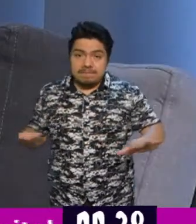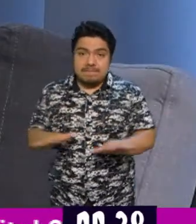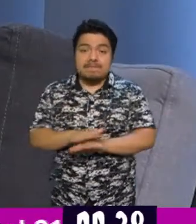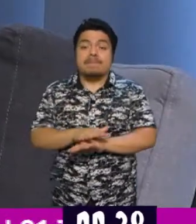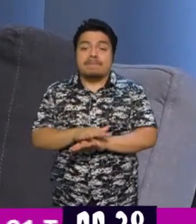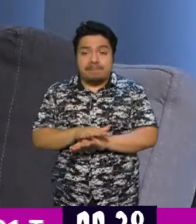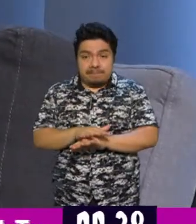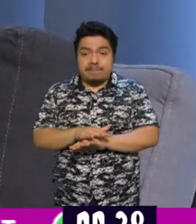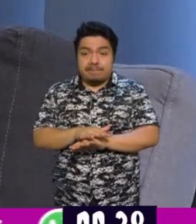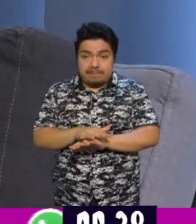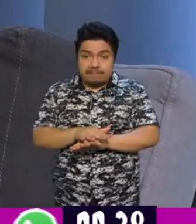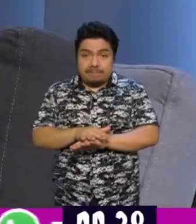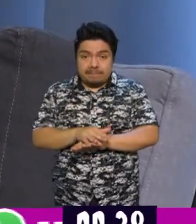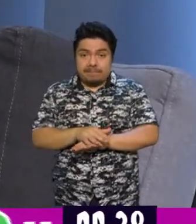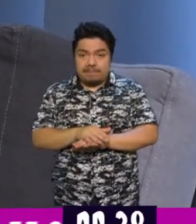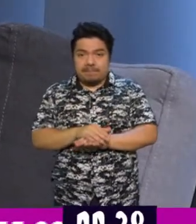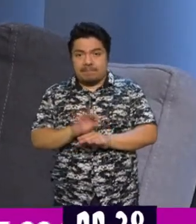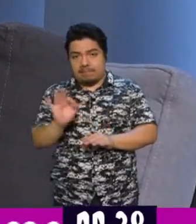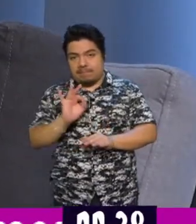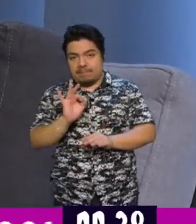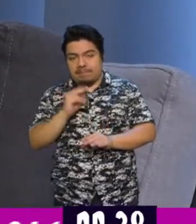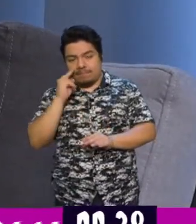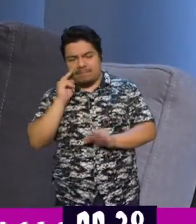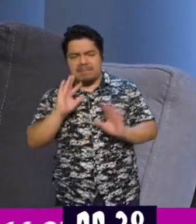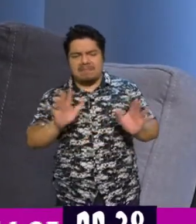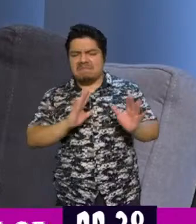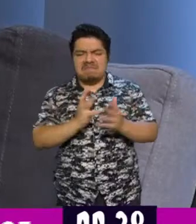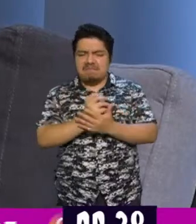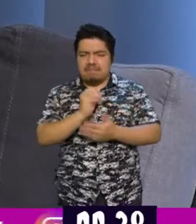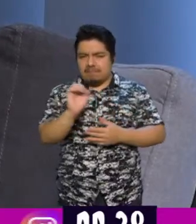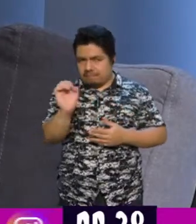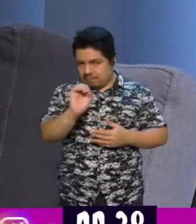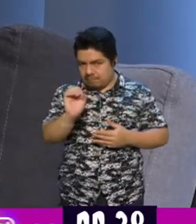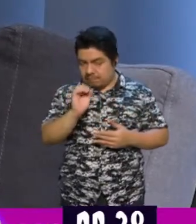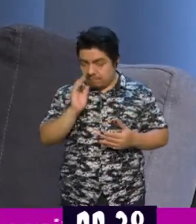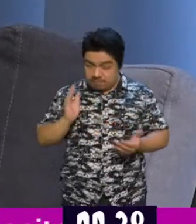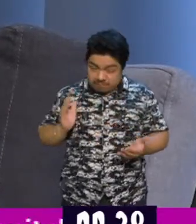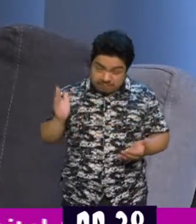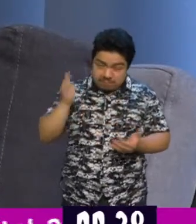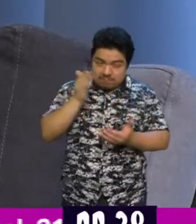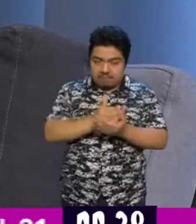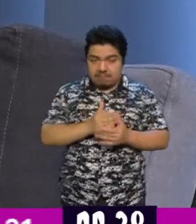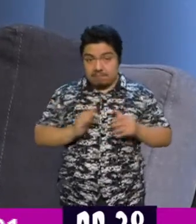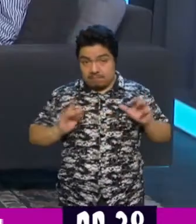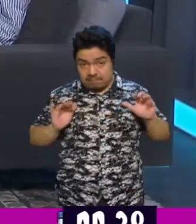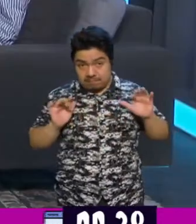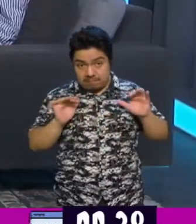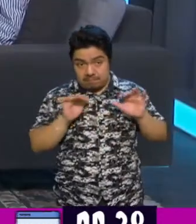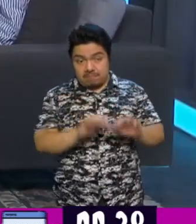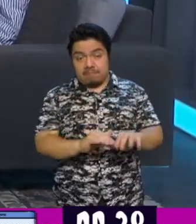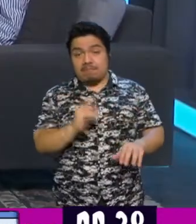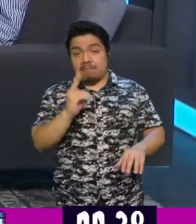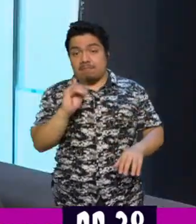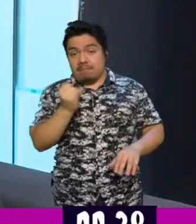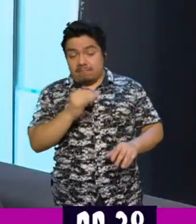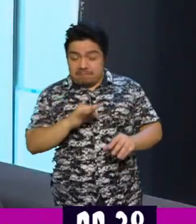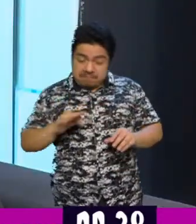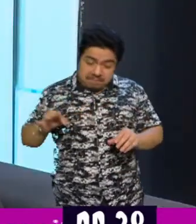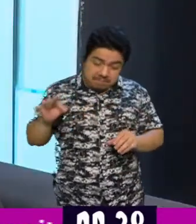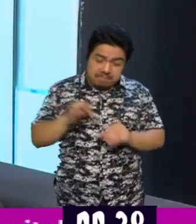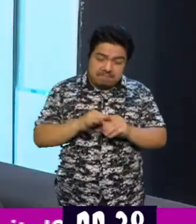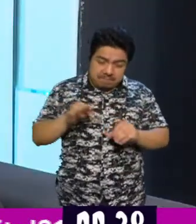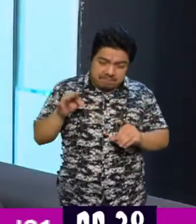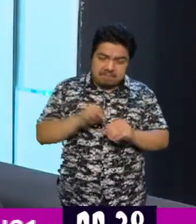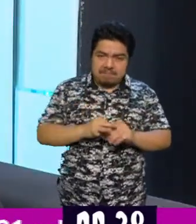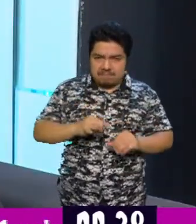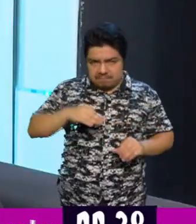la presidencia, la gente no vaya a salir a votar, al revés. Y además, hay que salir a votar. Y hay que votar, sinceramente,